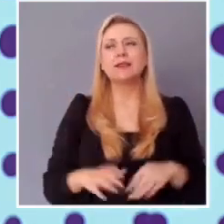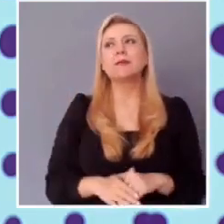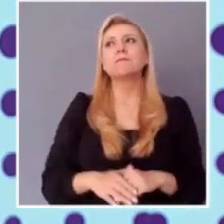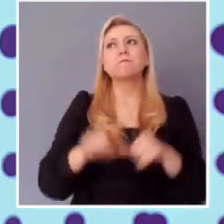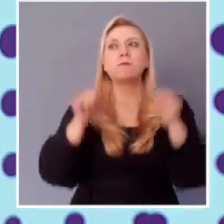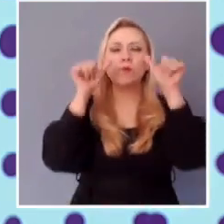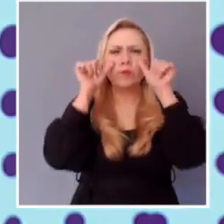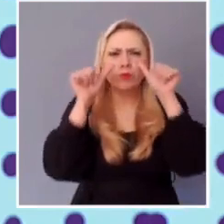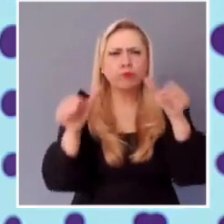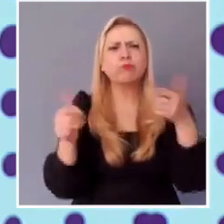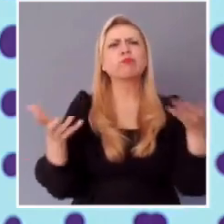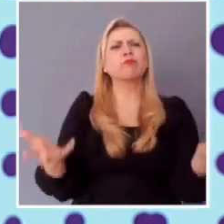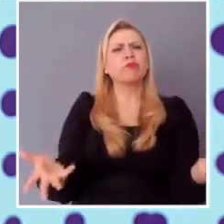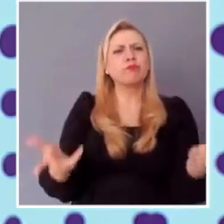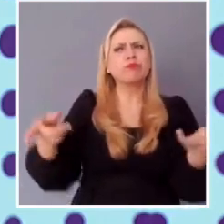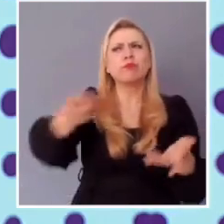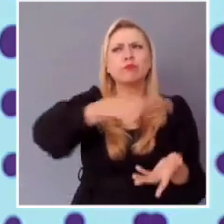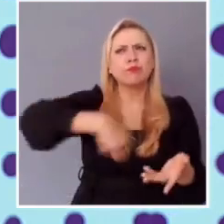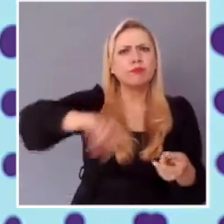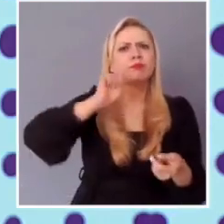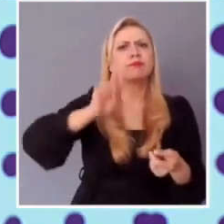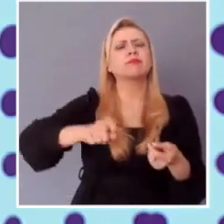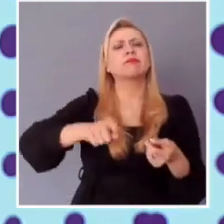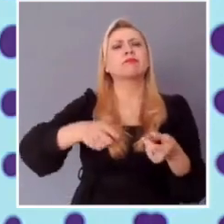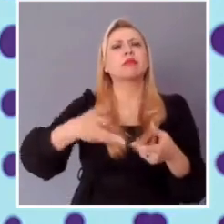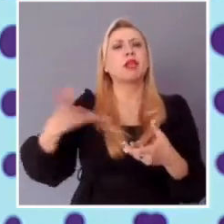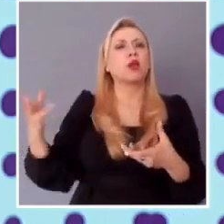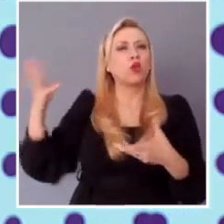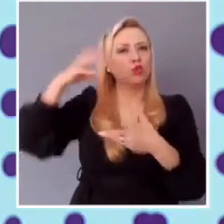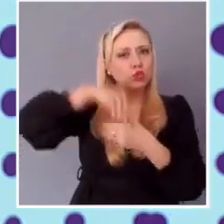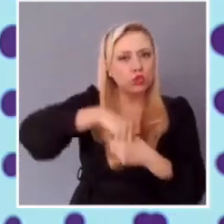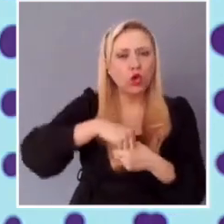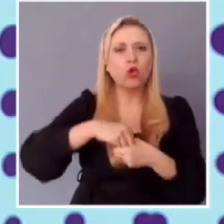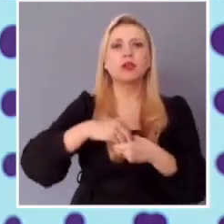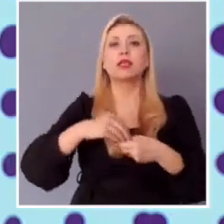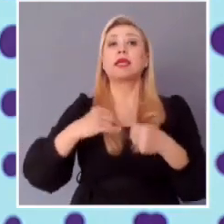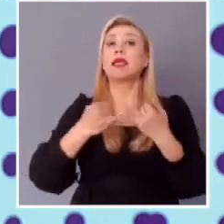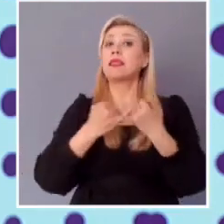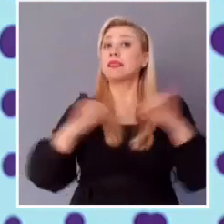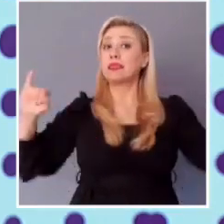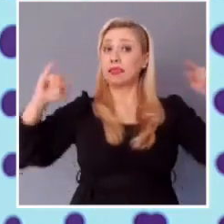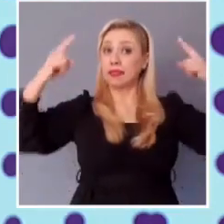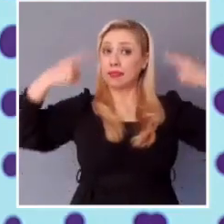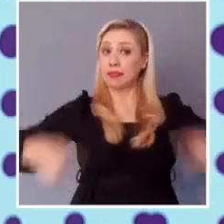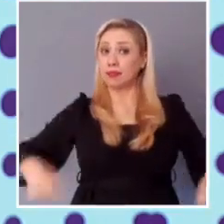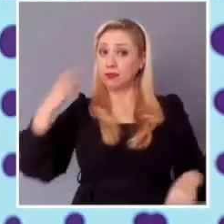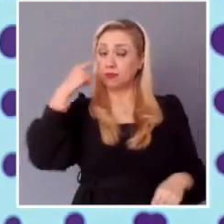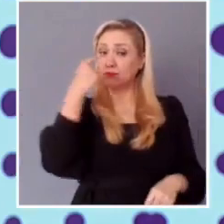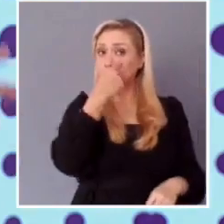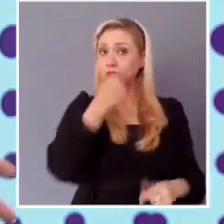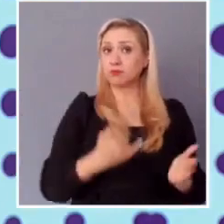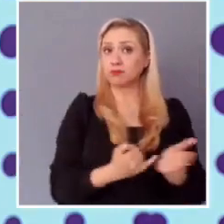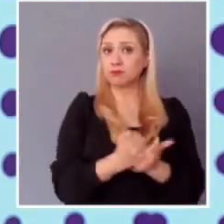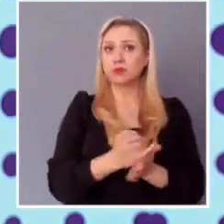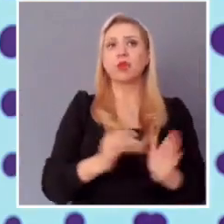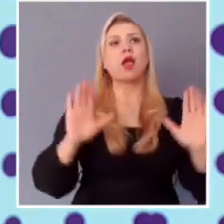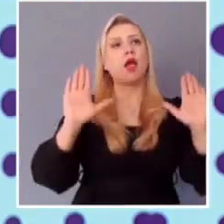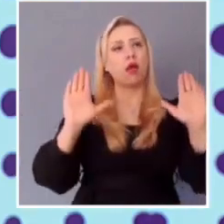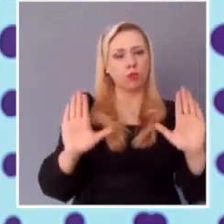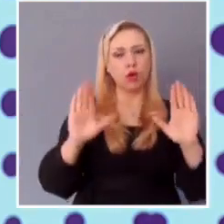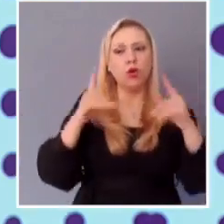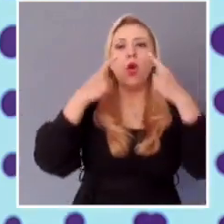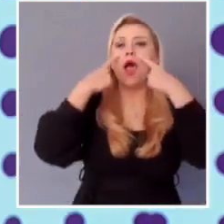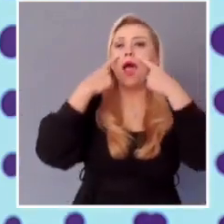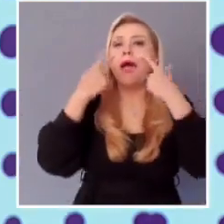que tenemos como en la mesa es la parte justamente de la inclusión y de la autonomía. El hecho de, bueno, a ver cuáles son tus condiciones, no las